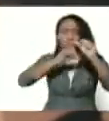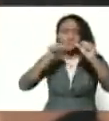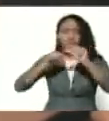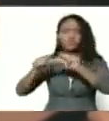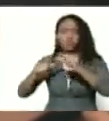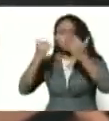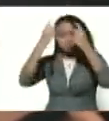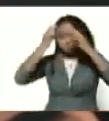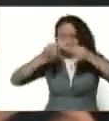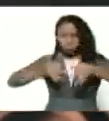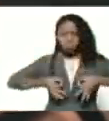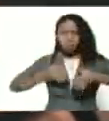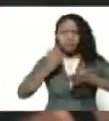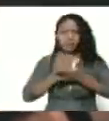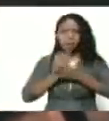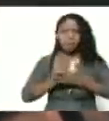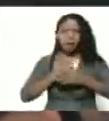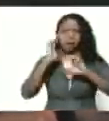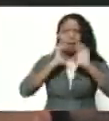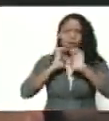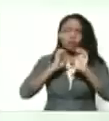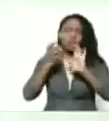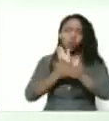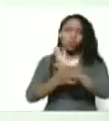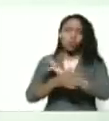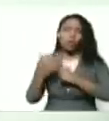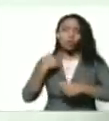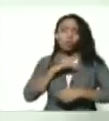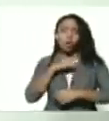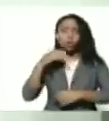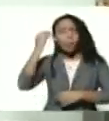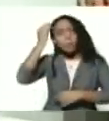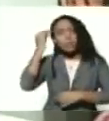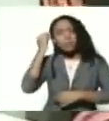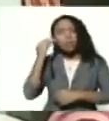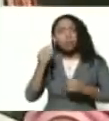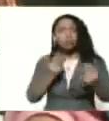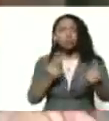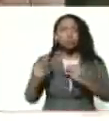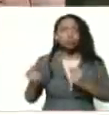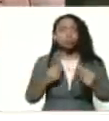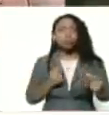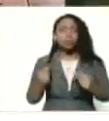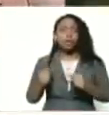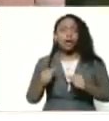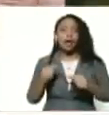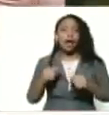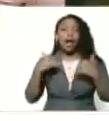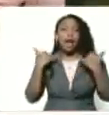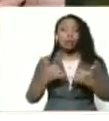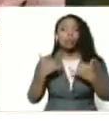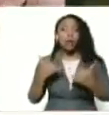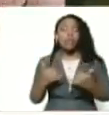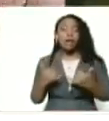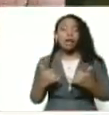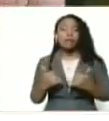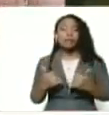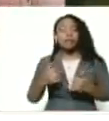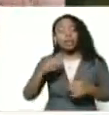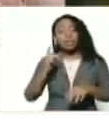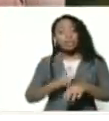autorrevisándonos. Nosotros tenemos un pensamiento dinámico que tome en cuenta la realidad, los hechos